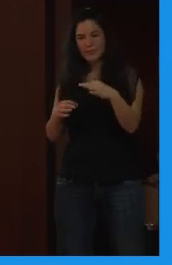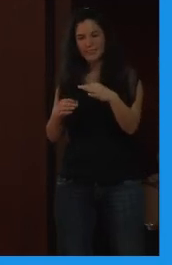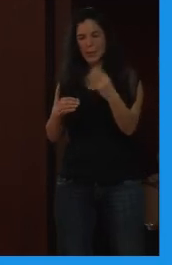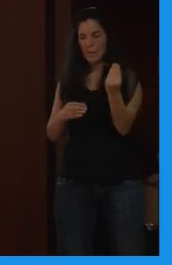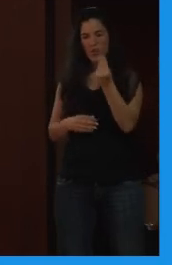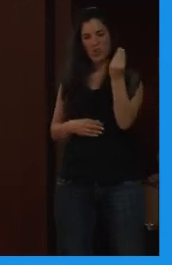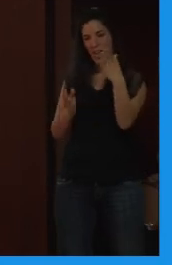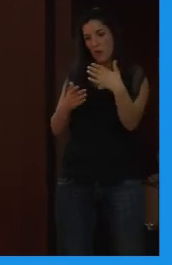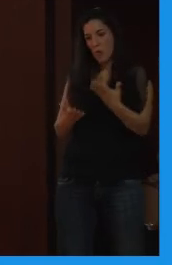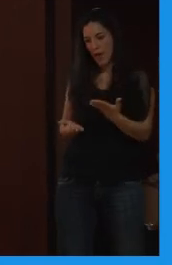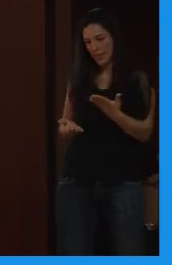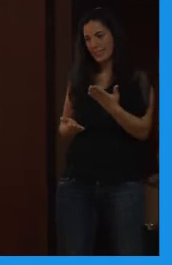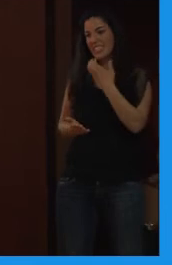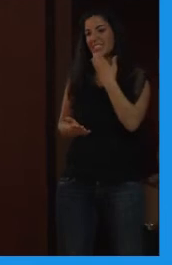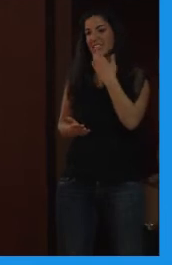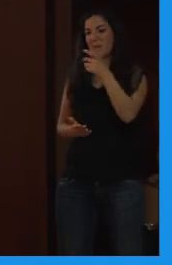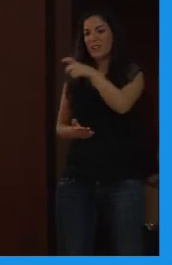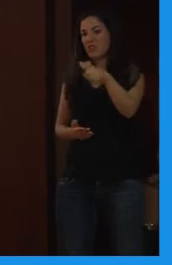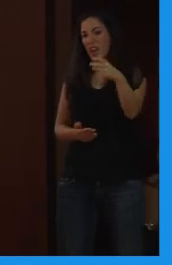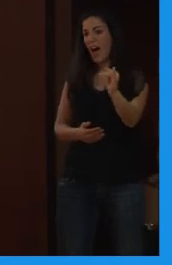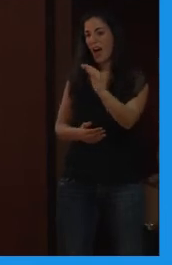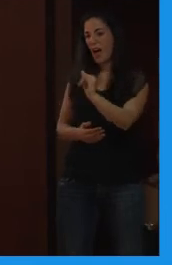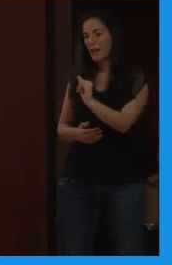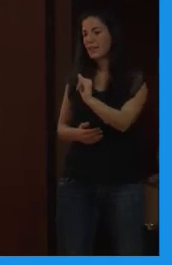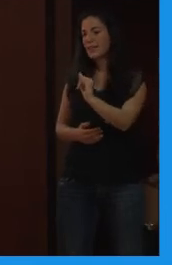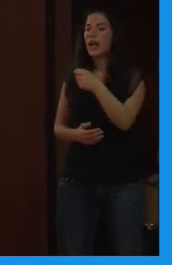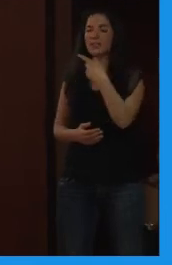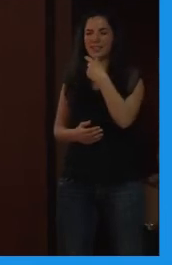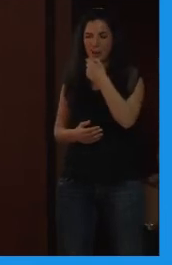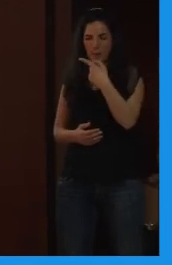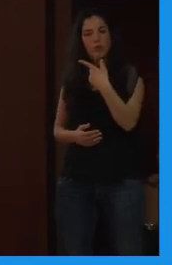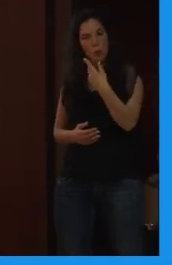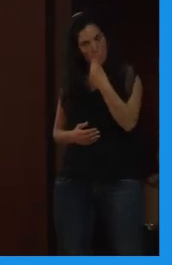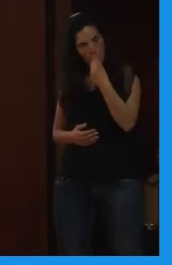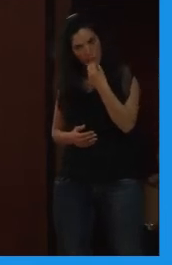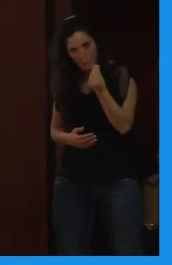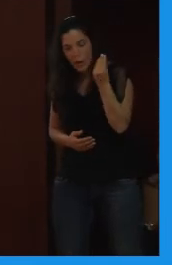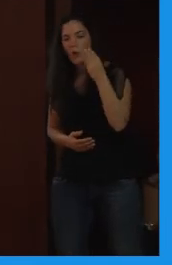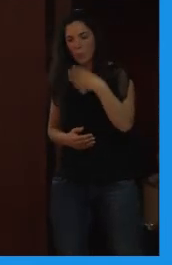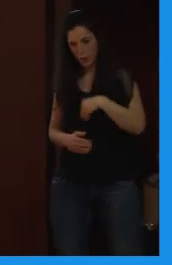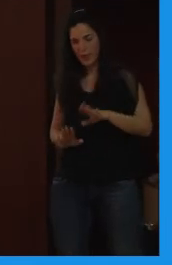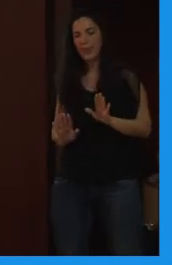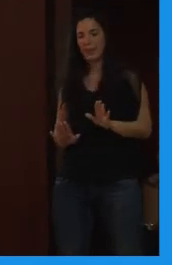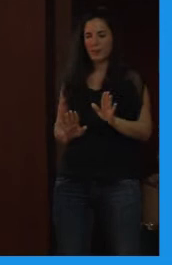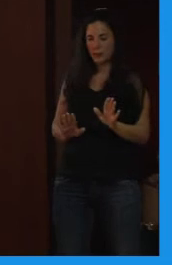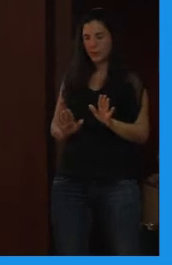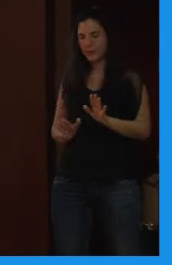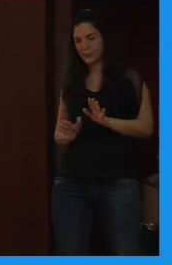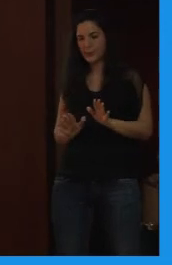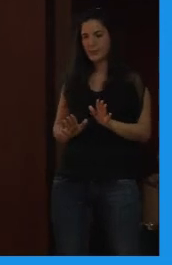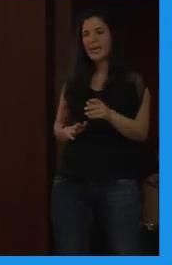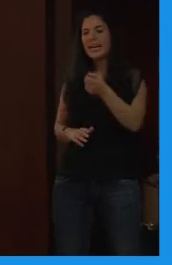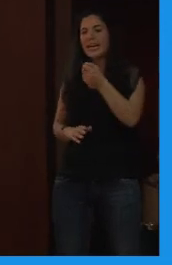hipotiroidismo clínico, por supuesto, mejorará con el tratamiento. El tratamiento es muy fácil de